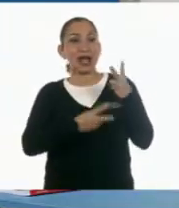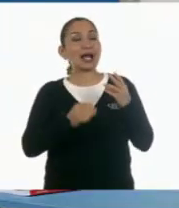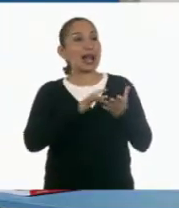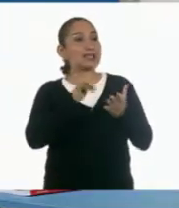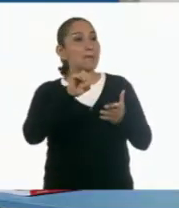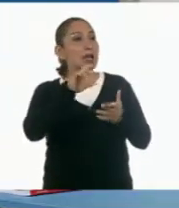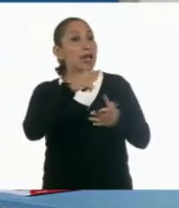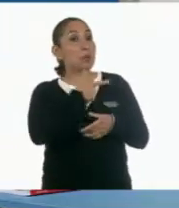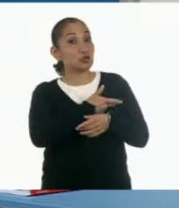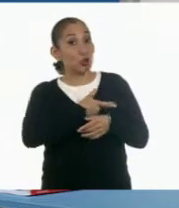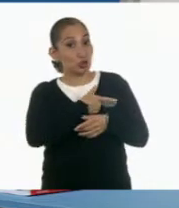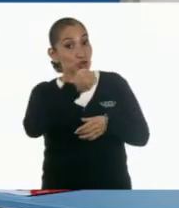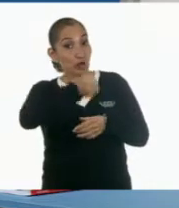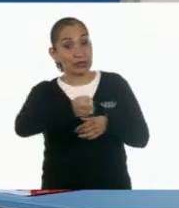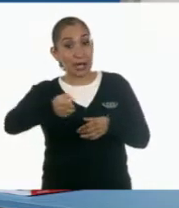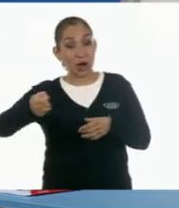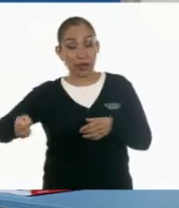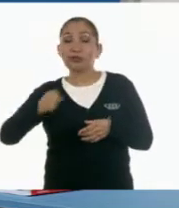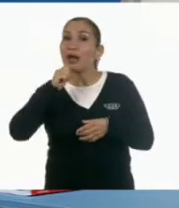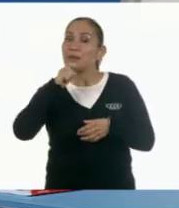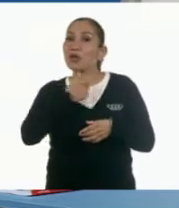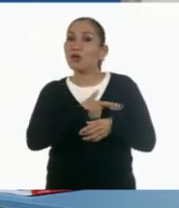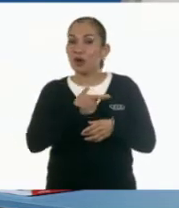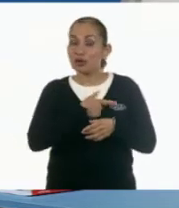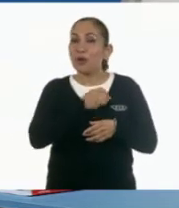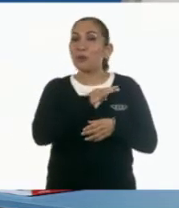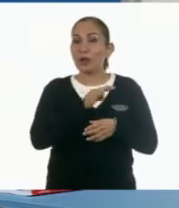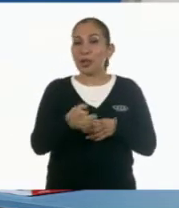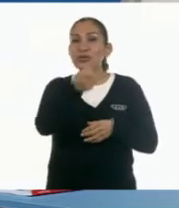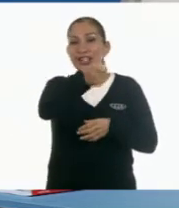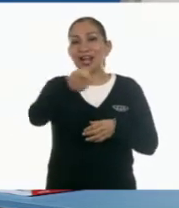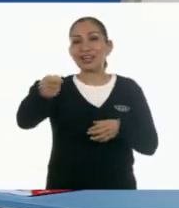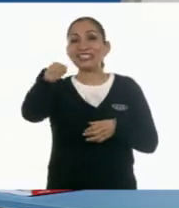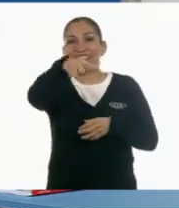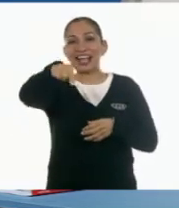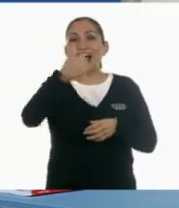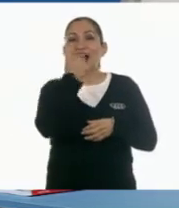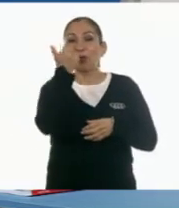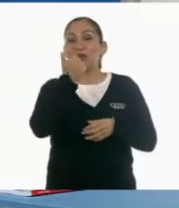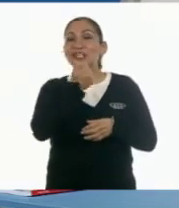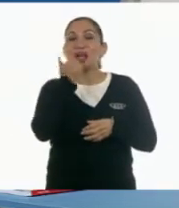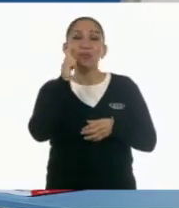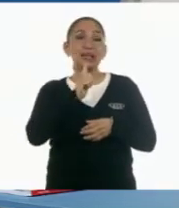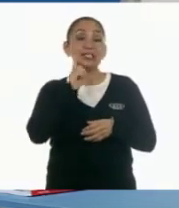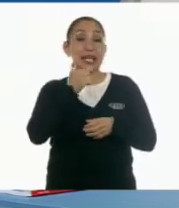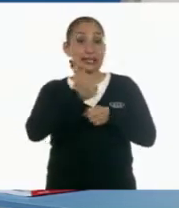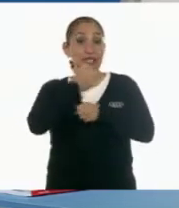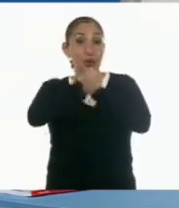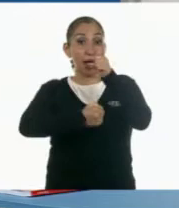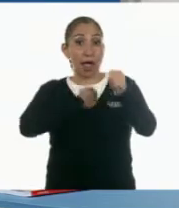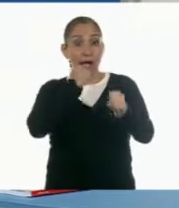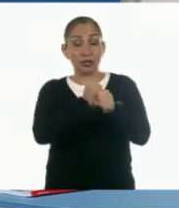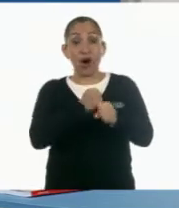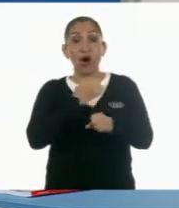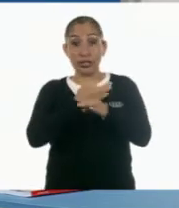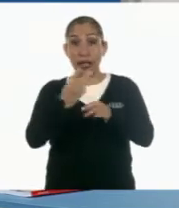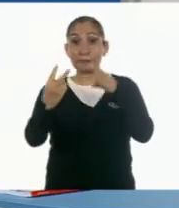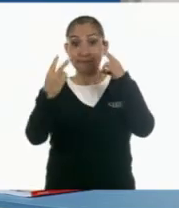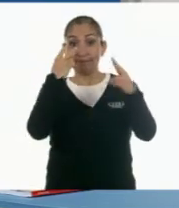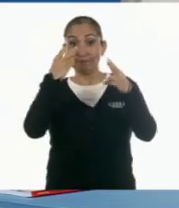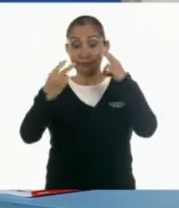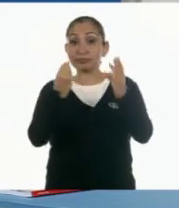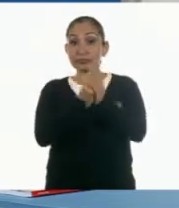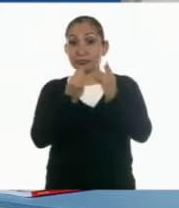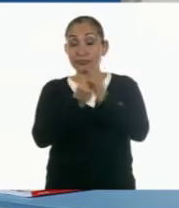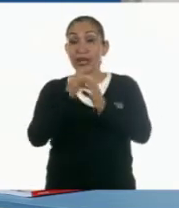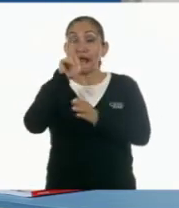María. Qué gusto saludarte y también qué gusto poder saludar a los alumnos y alumnas de sexto grado que nos están siguiendo en esta